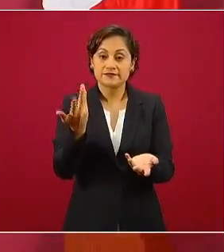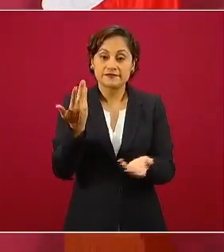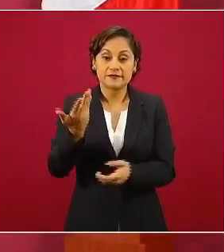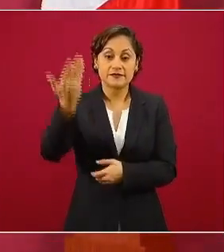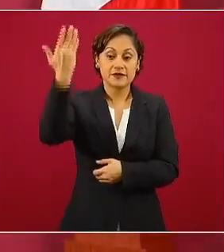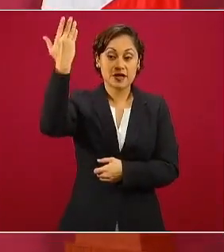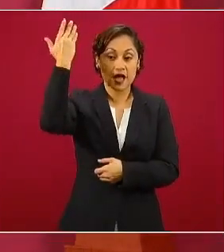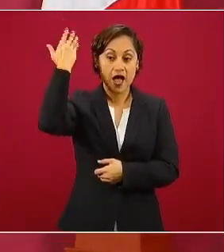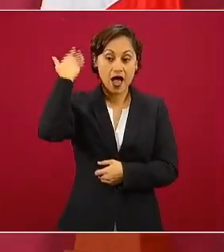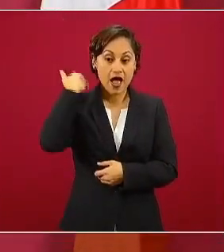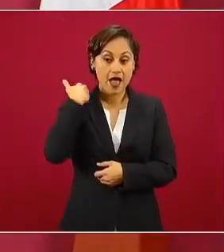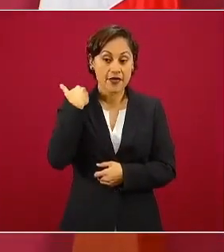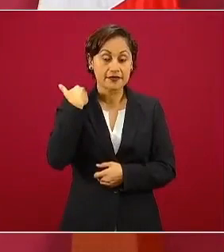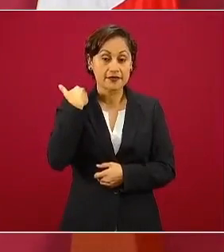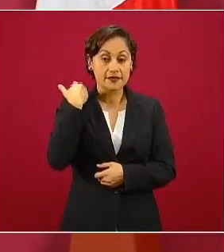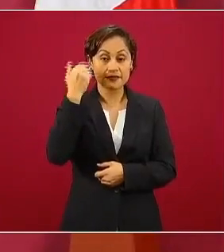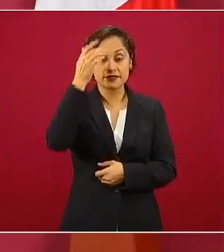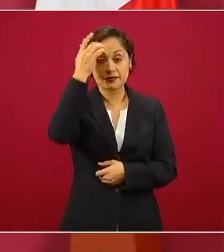estaba